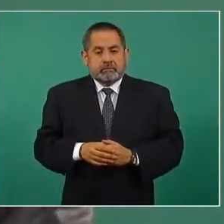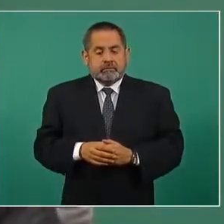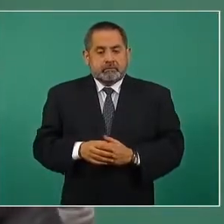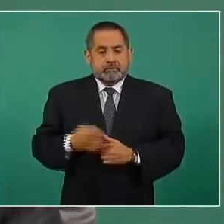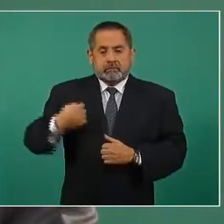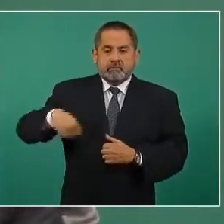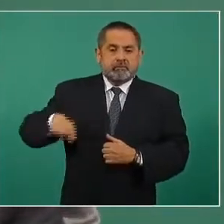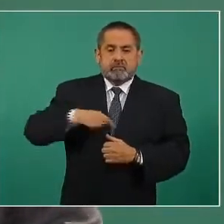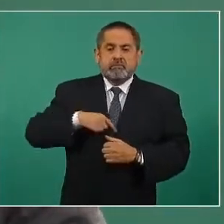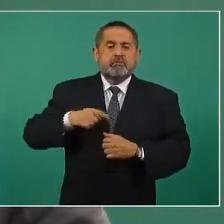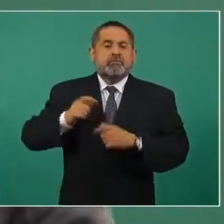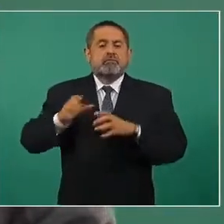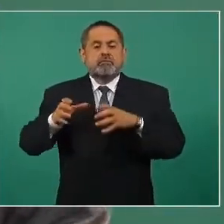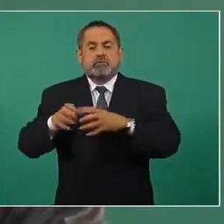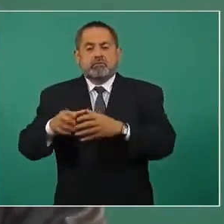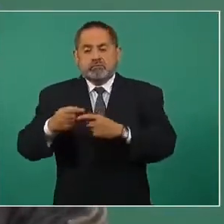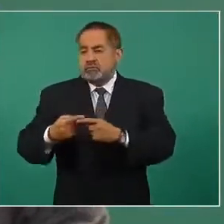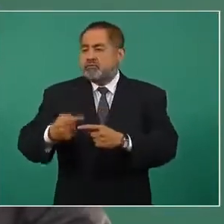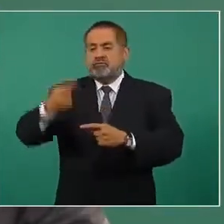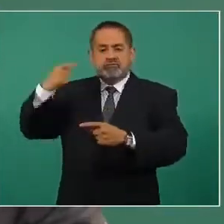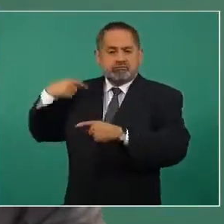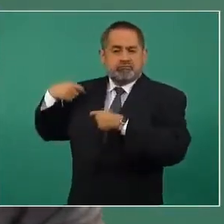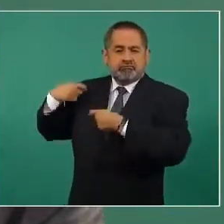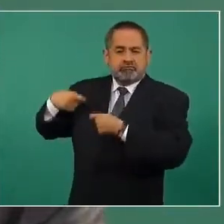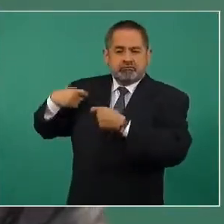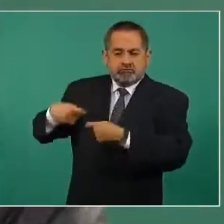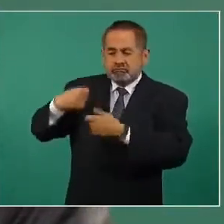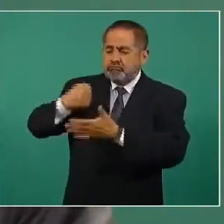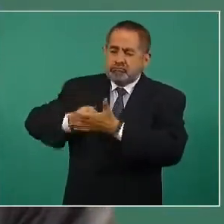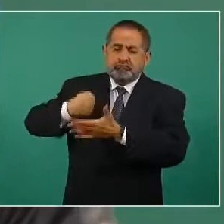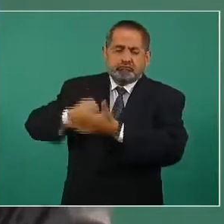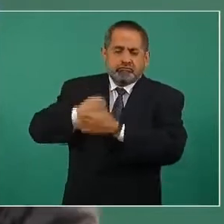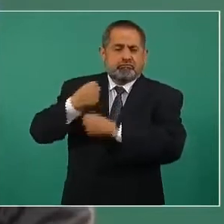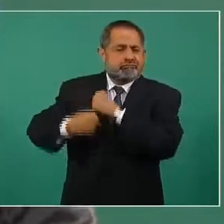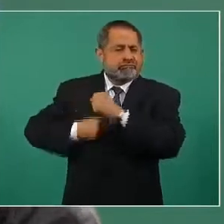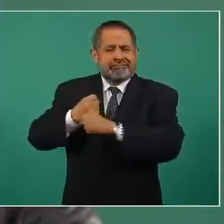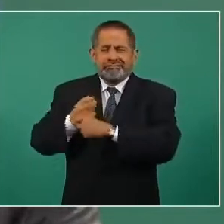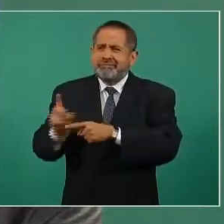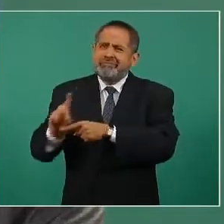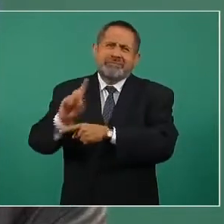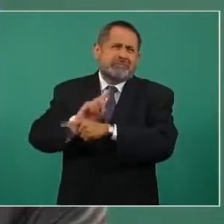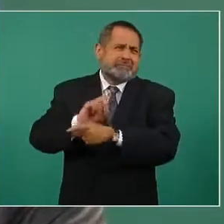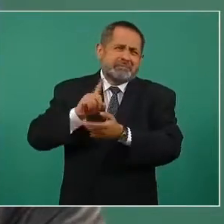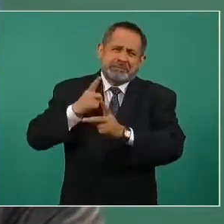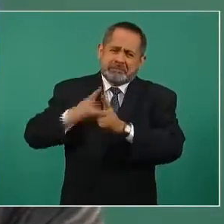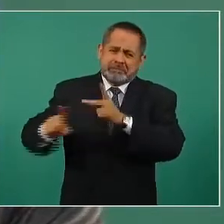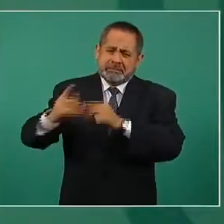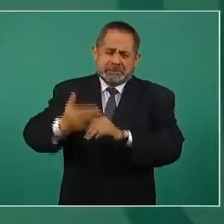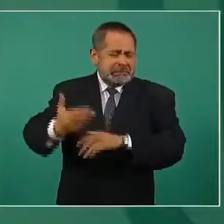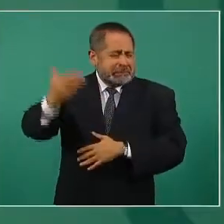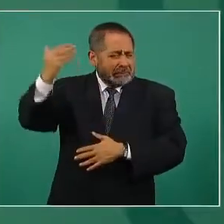somos continuadores de un proceso de lucha que viene de tiempo atrás,